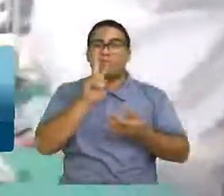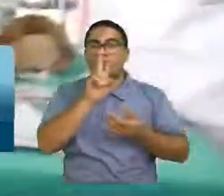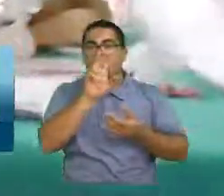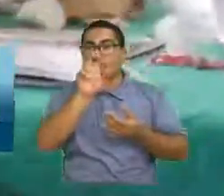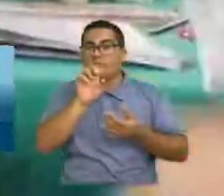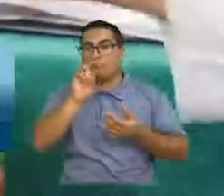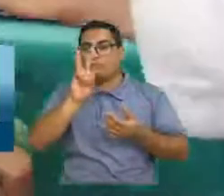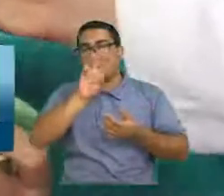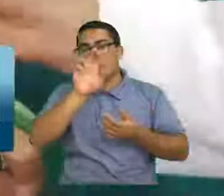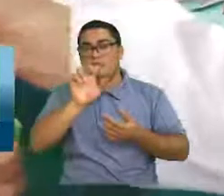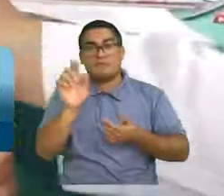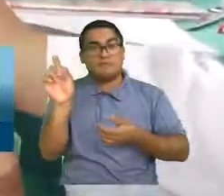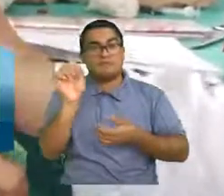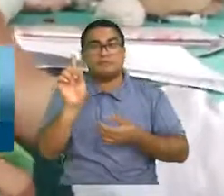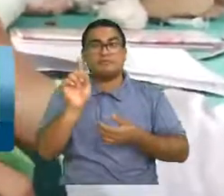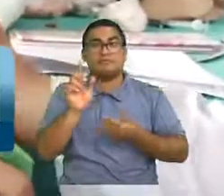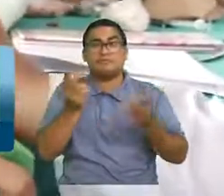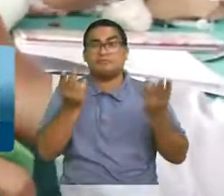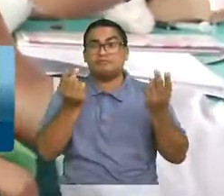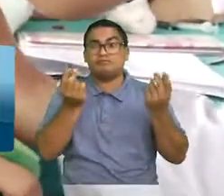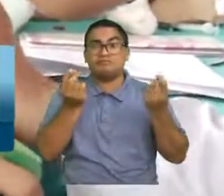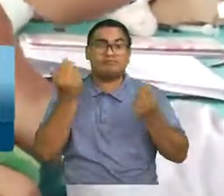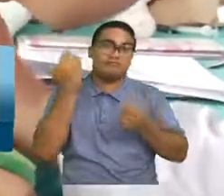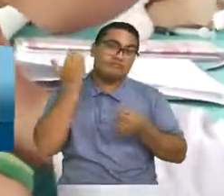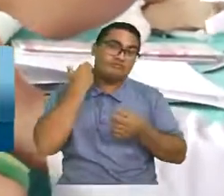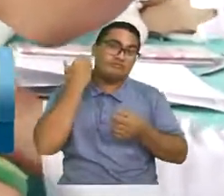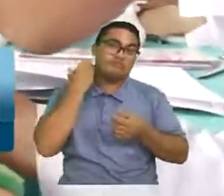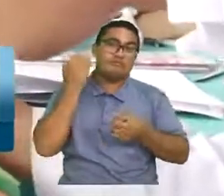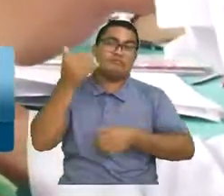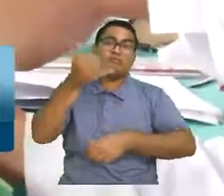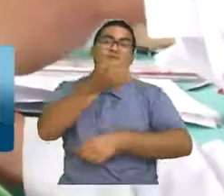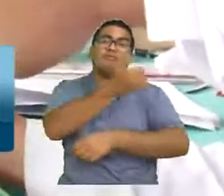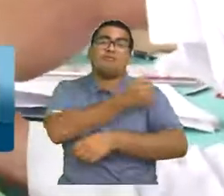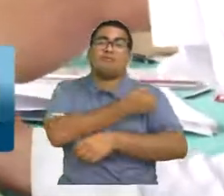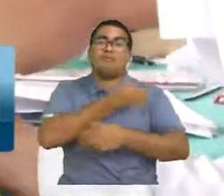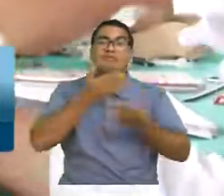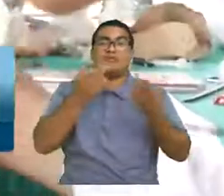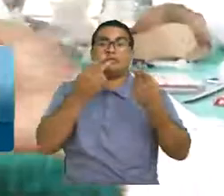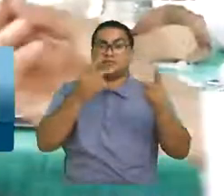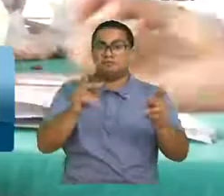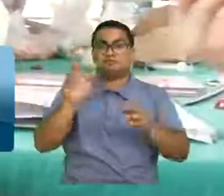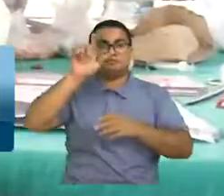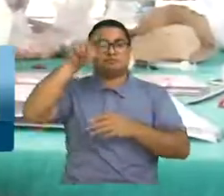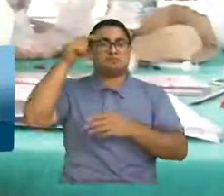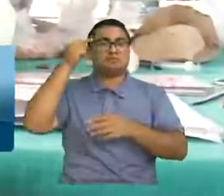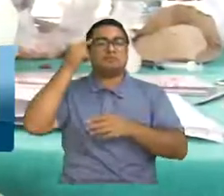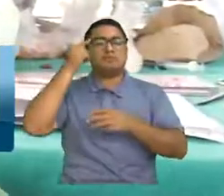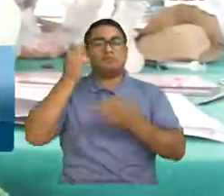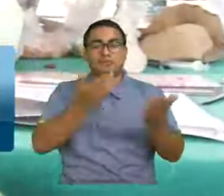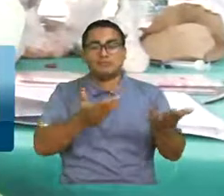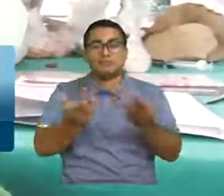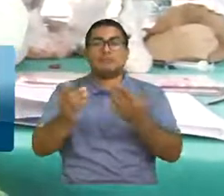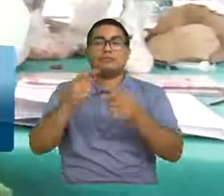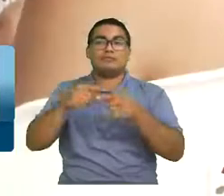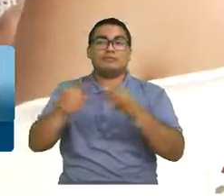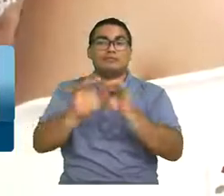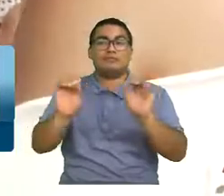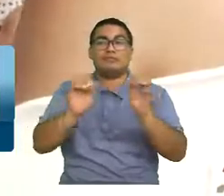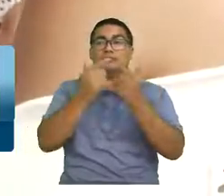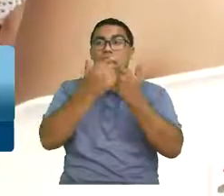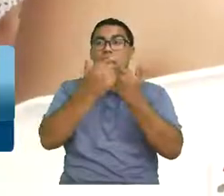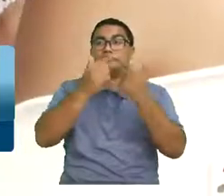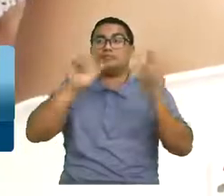son 3 córdobas, son vacunas caras. Y por lo menos en el Centro de Salud Altagracia, lo que se